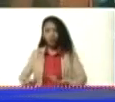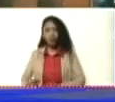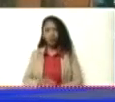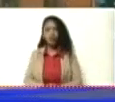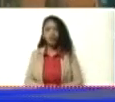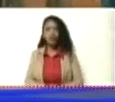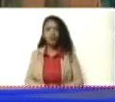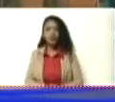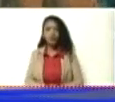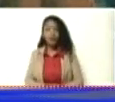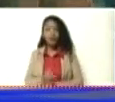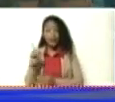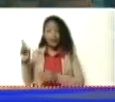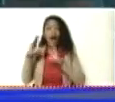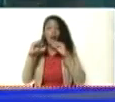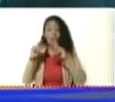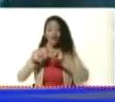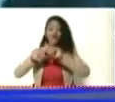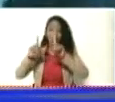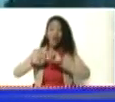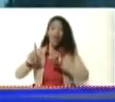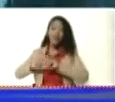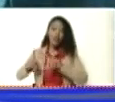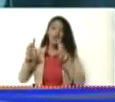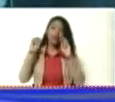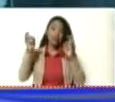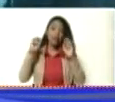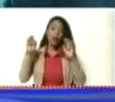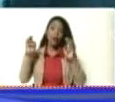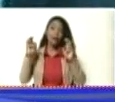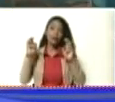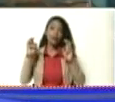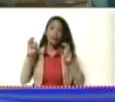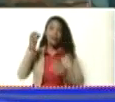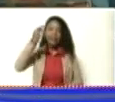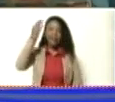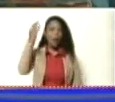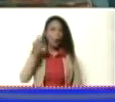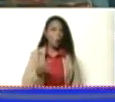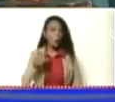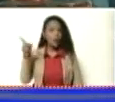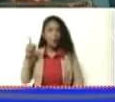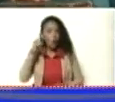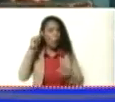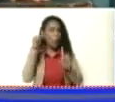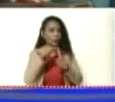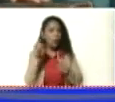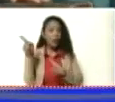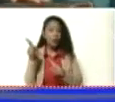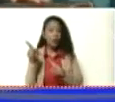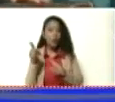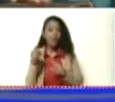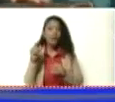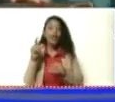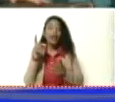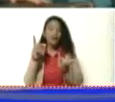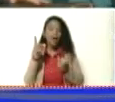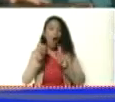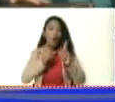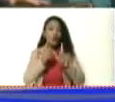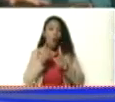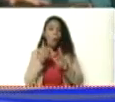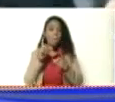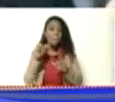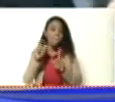Él habló de varios temas que seguramente van a ser objeto de comentarios